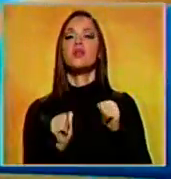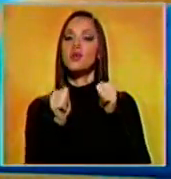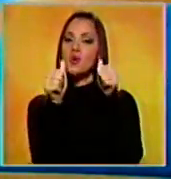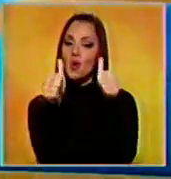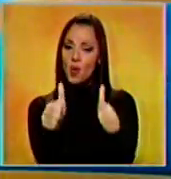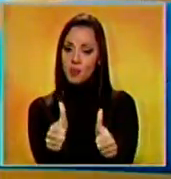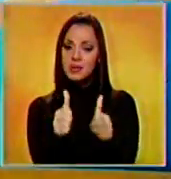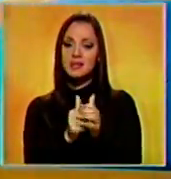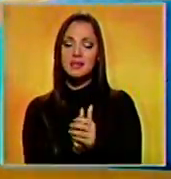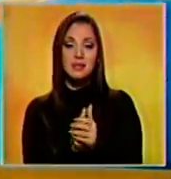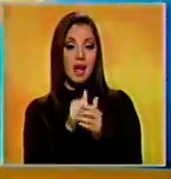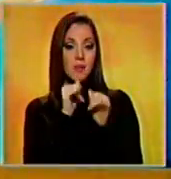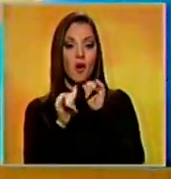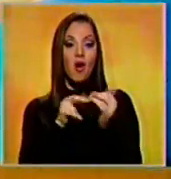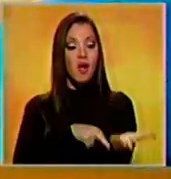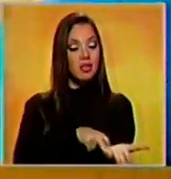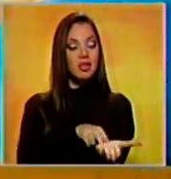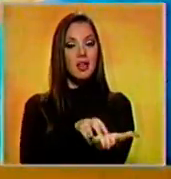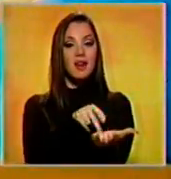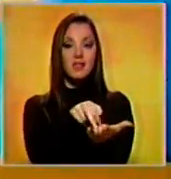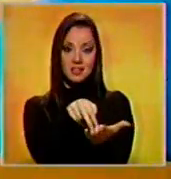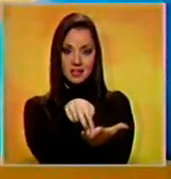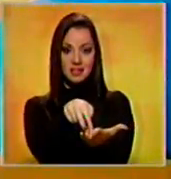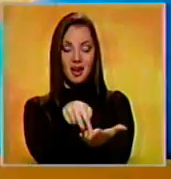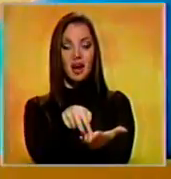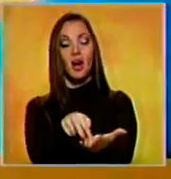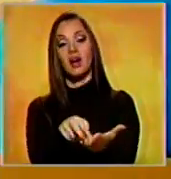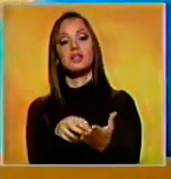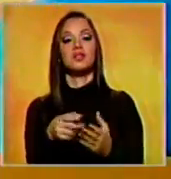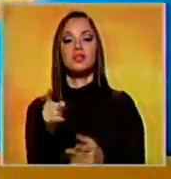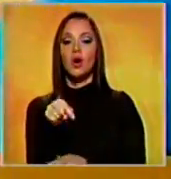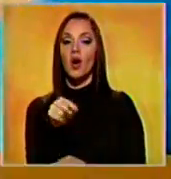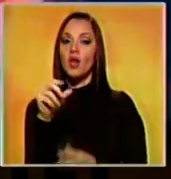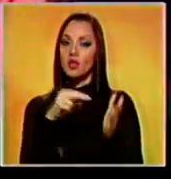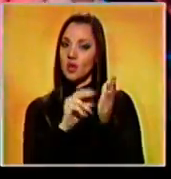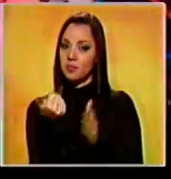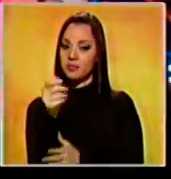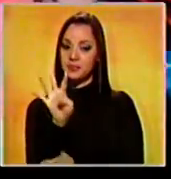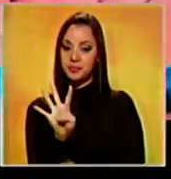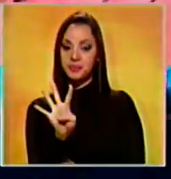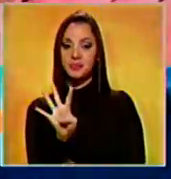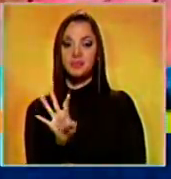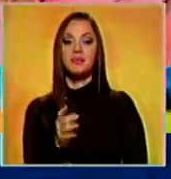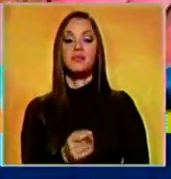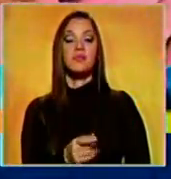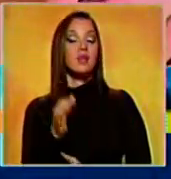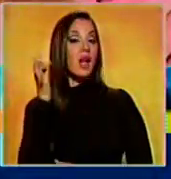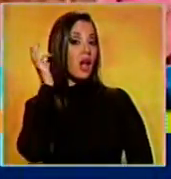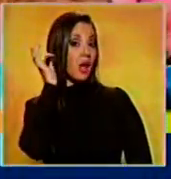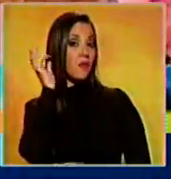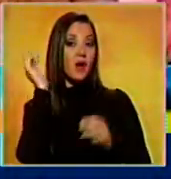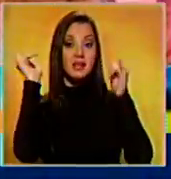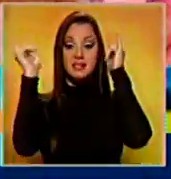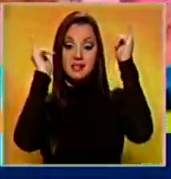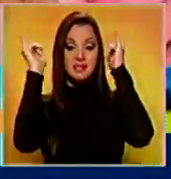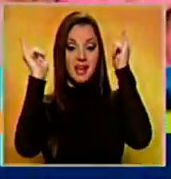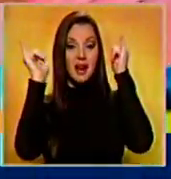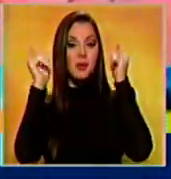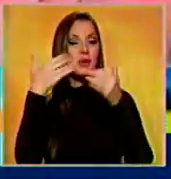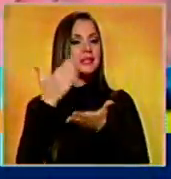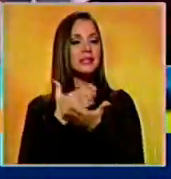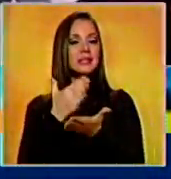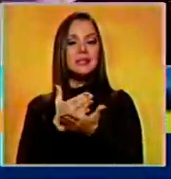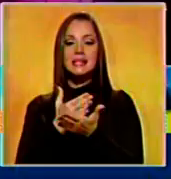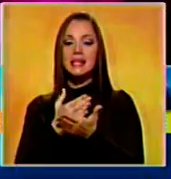con los detalles del desfile de Victoria's Secret Fashion Show 2014. La firma de lencería celebró su anual desfile en